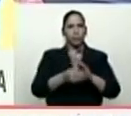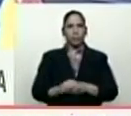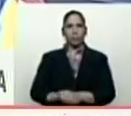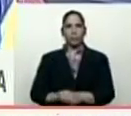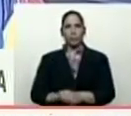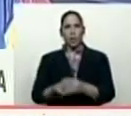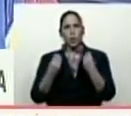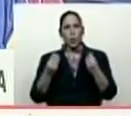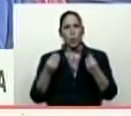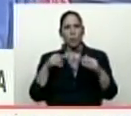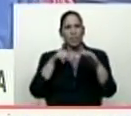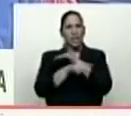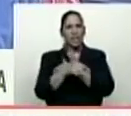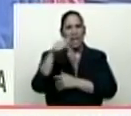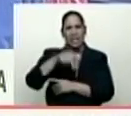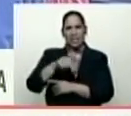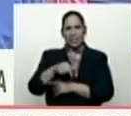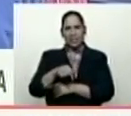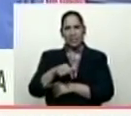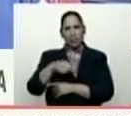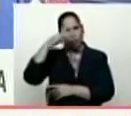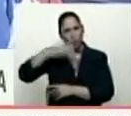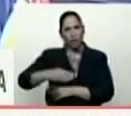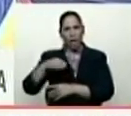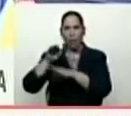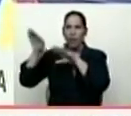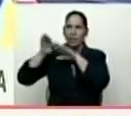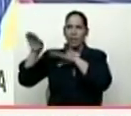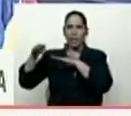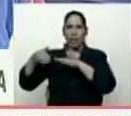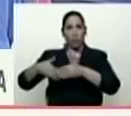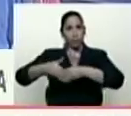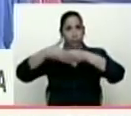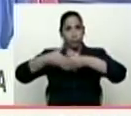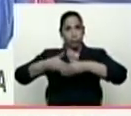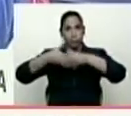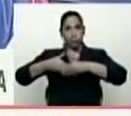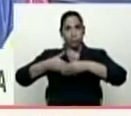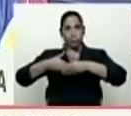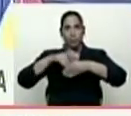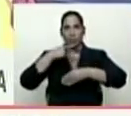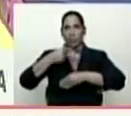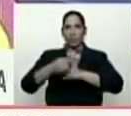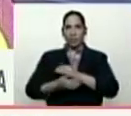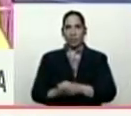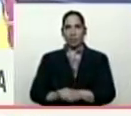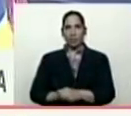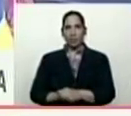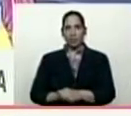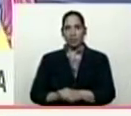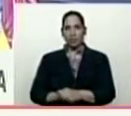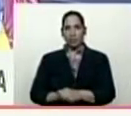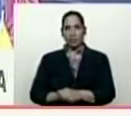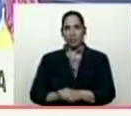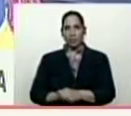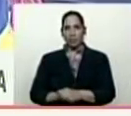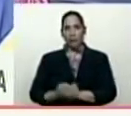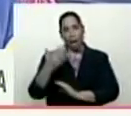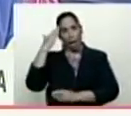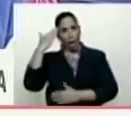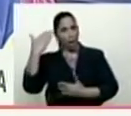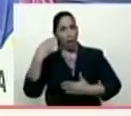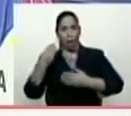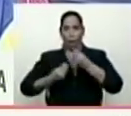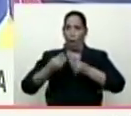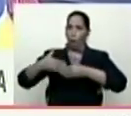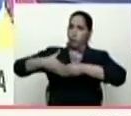¿Cómo entrarían aquí los soldados extranjeros? A darnos la mano. ¿Cómo es que dice? Nice to meet you. ¿Así es?